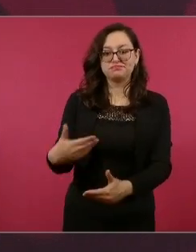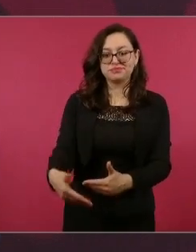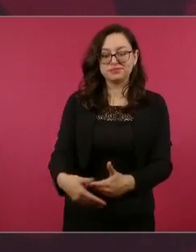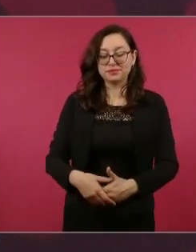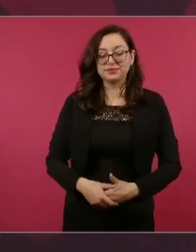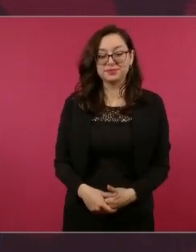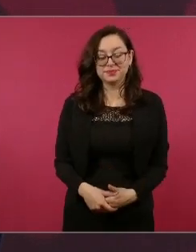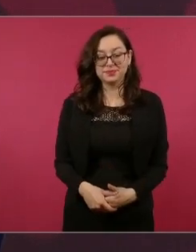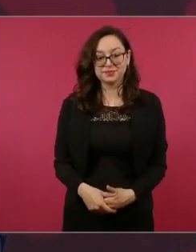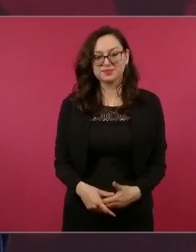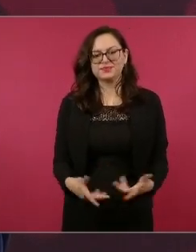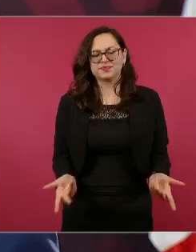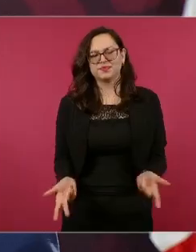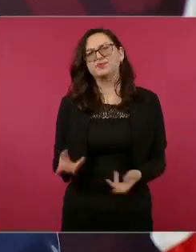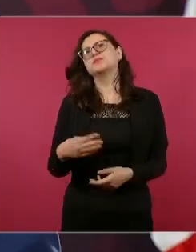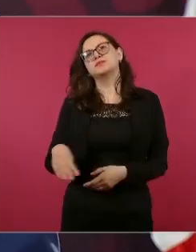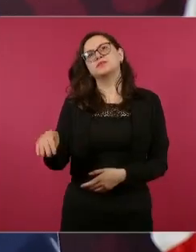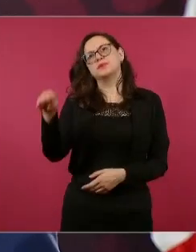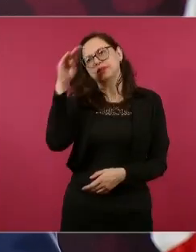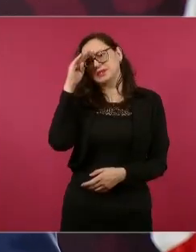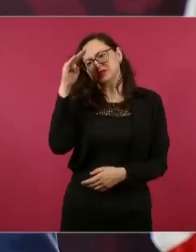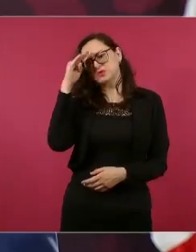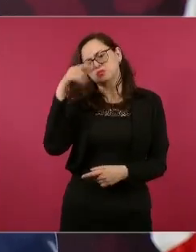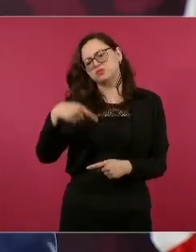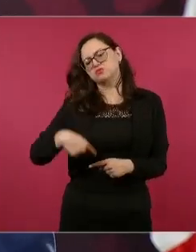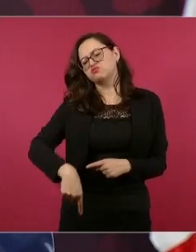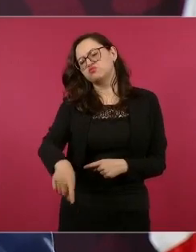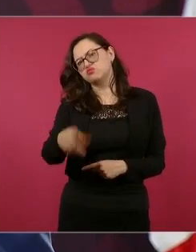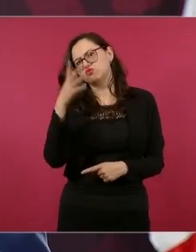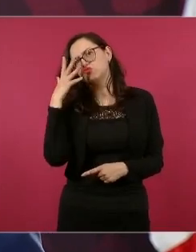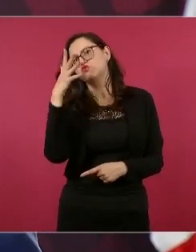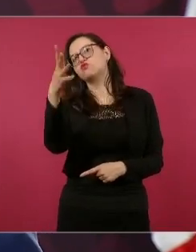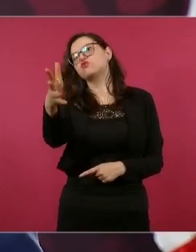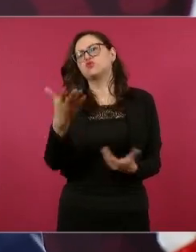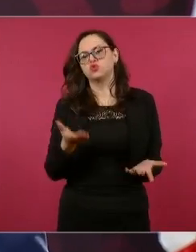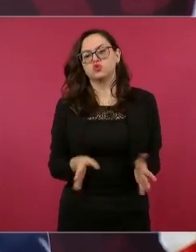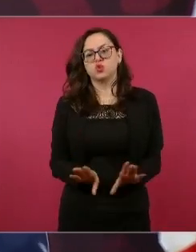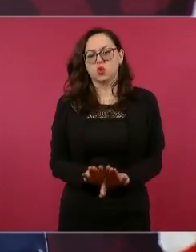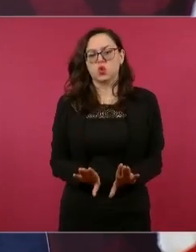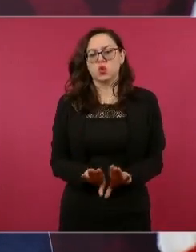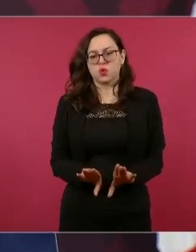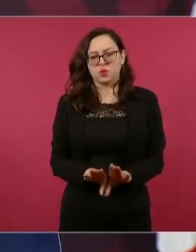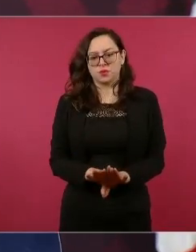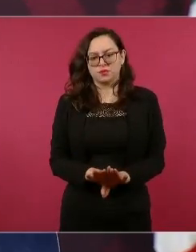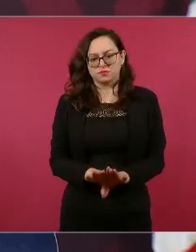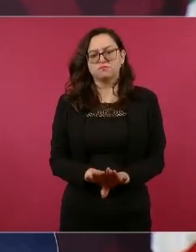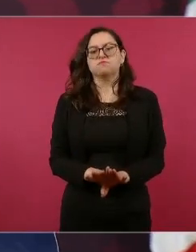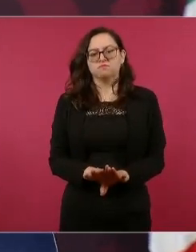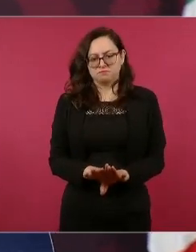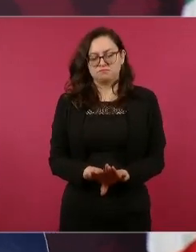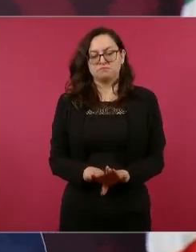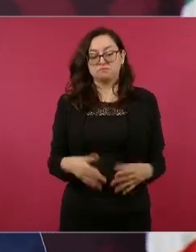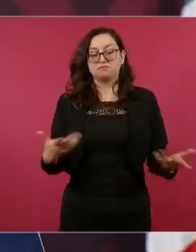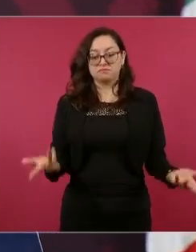y qué se está pensando para el futuro. Y así vamos a estar